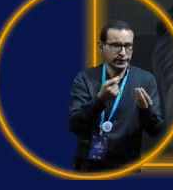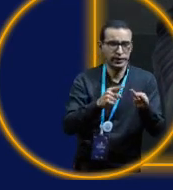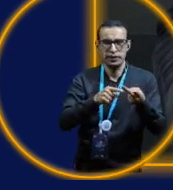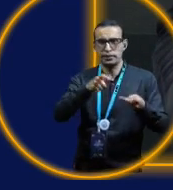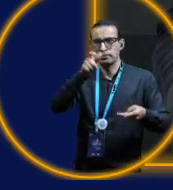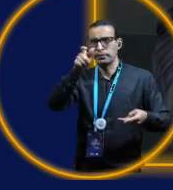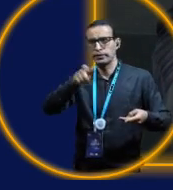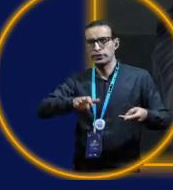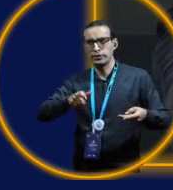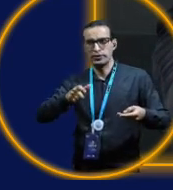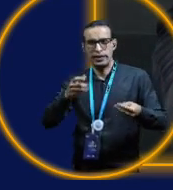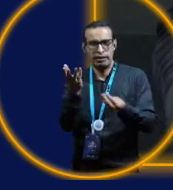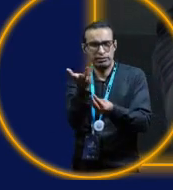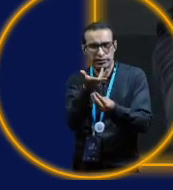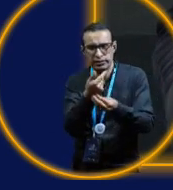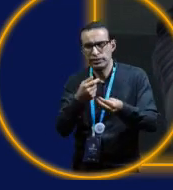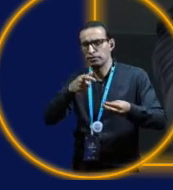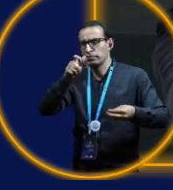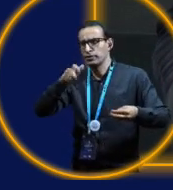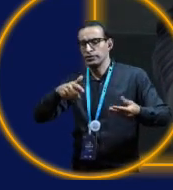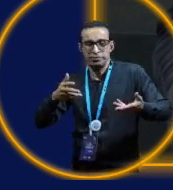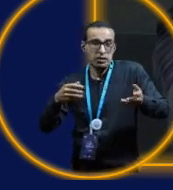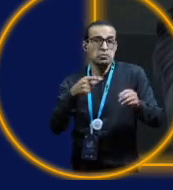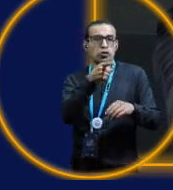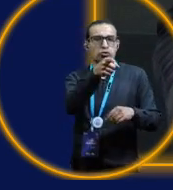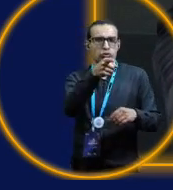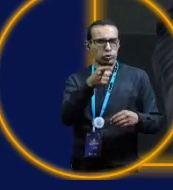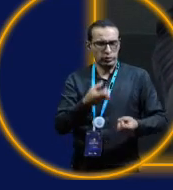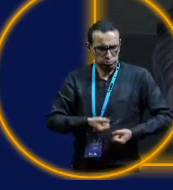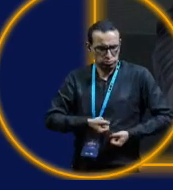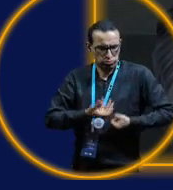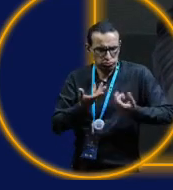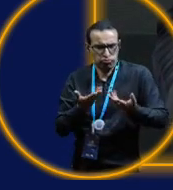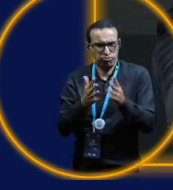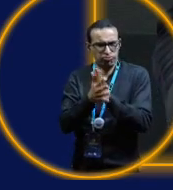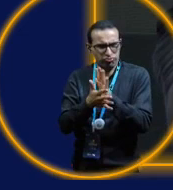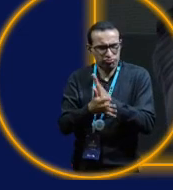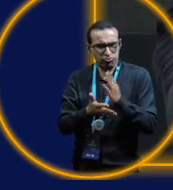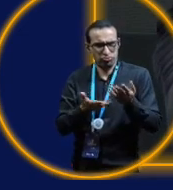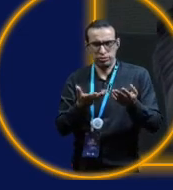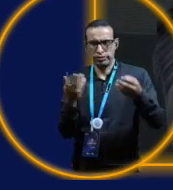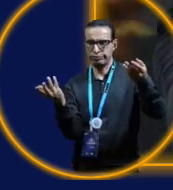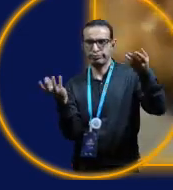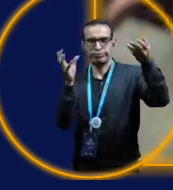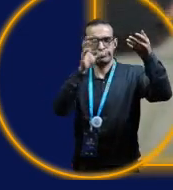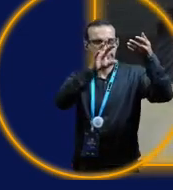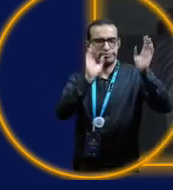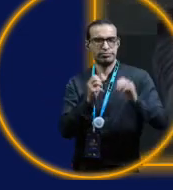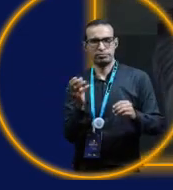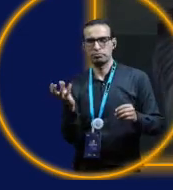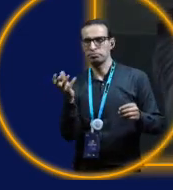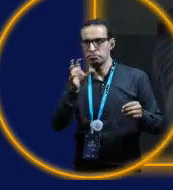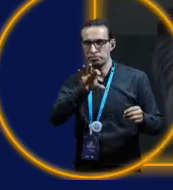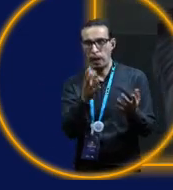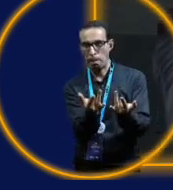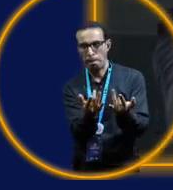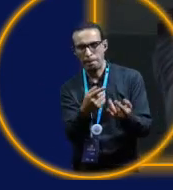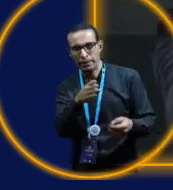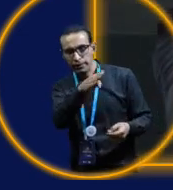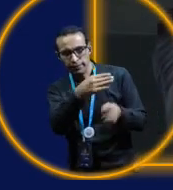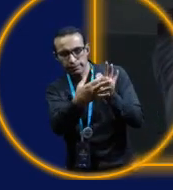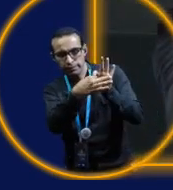Oh Eso me hace sentir ansioso porque tengo eh Porque me afecta entonces